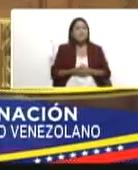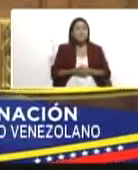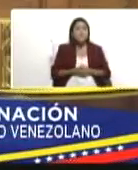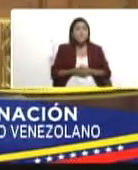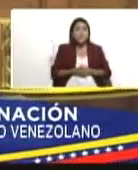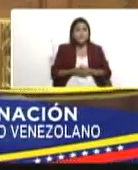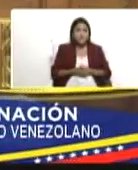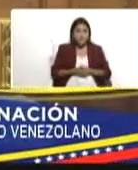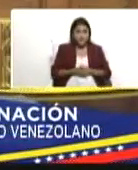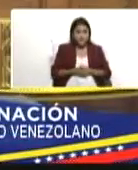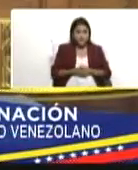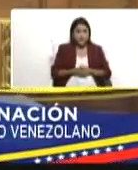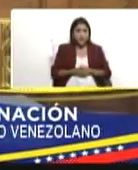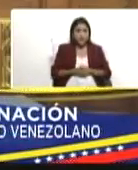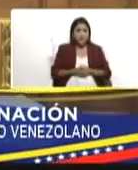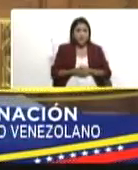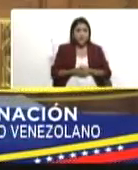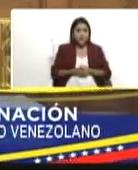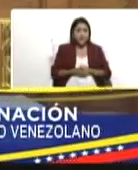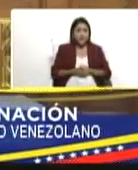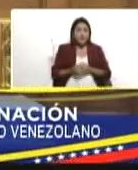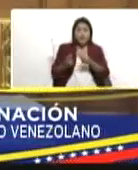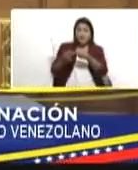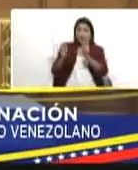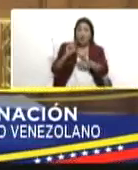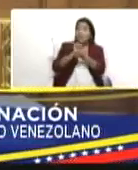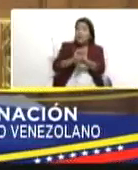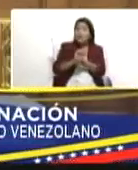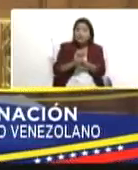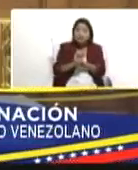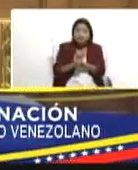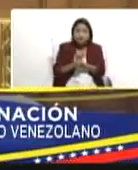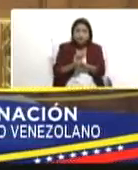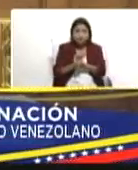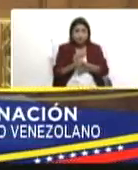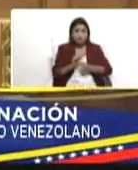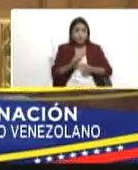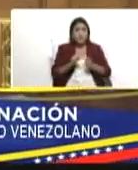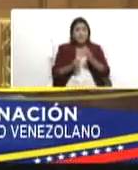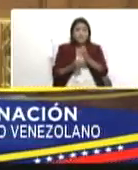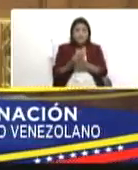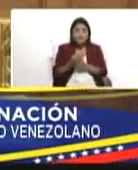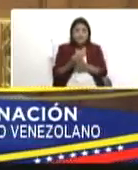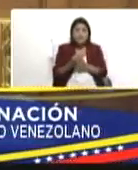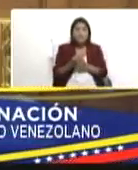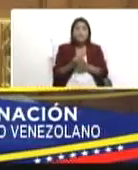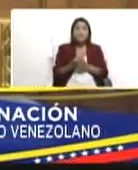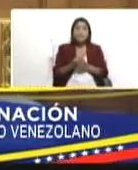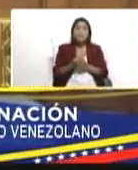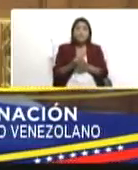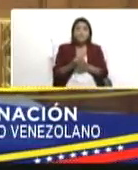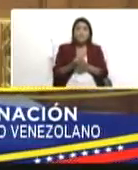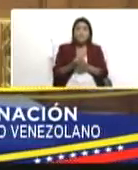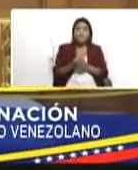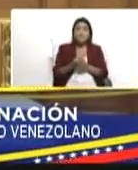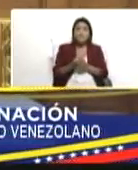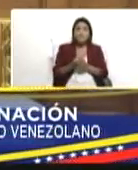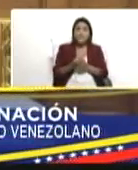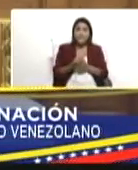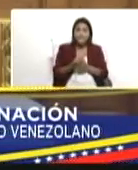convito y confeso también presos todos todos presos en mayo preso agosto